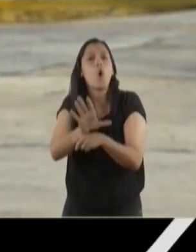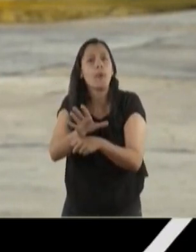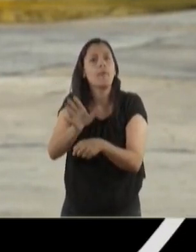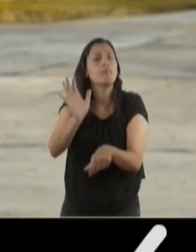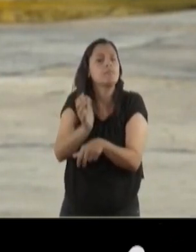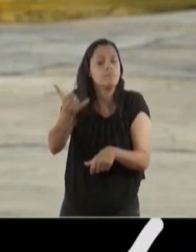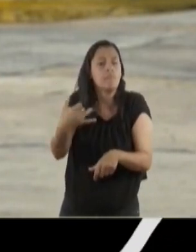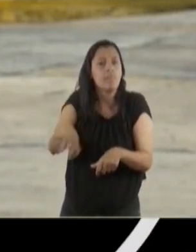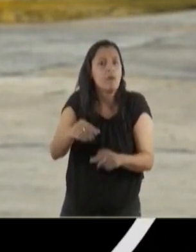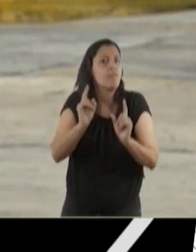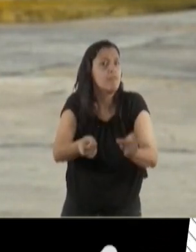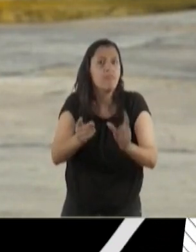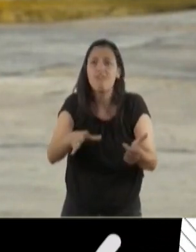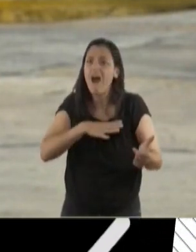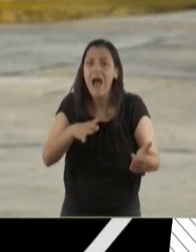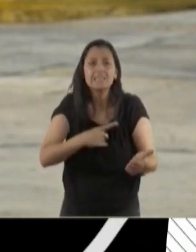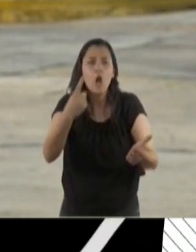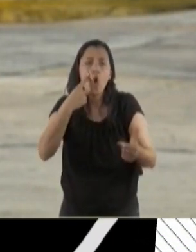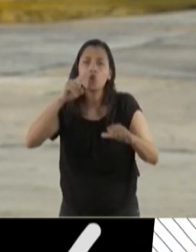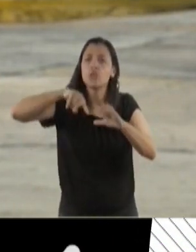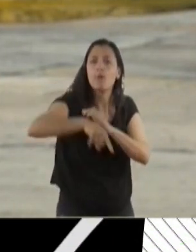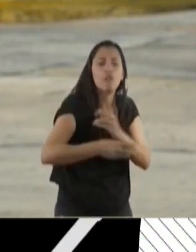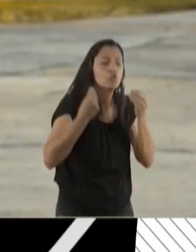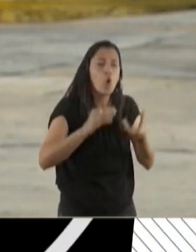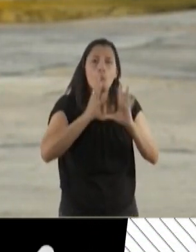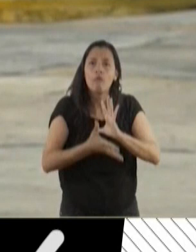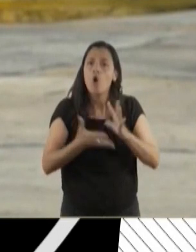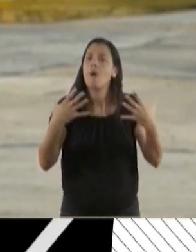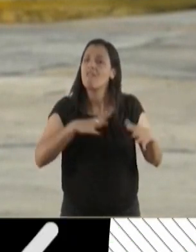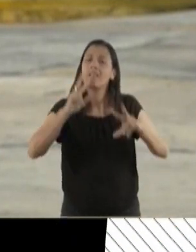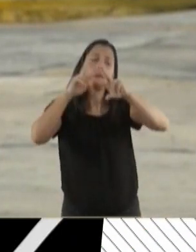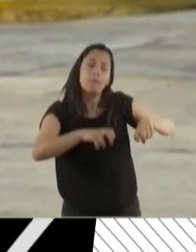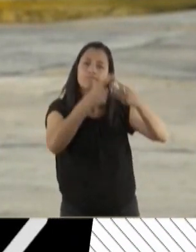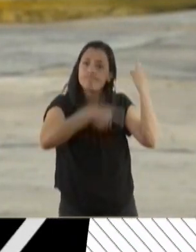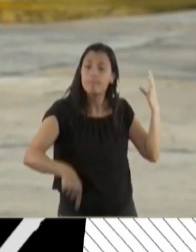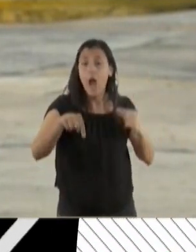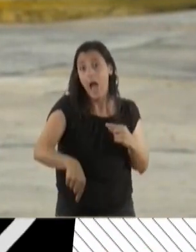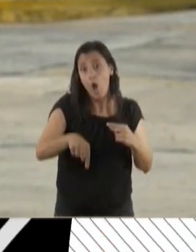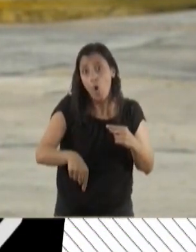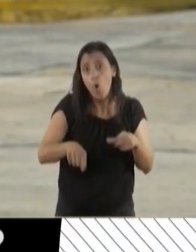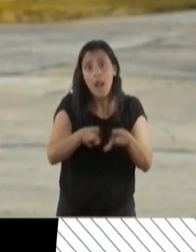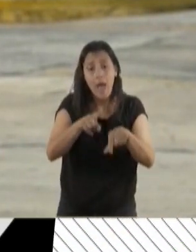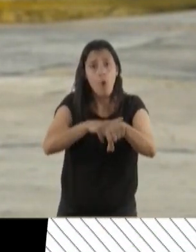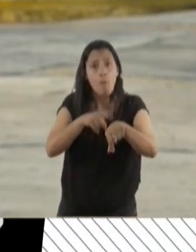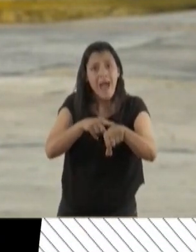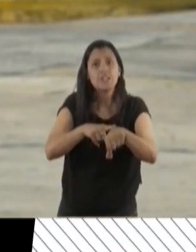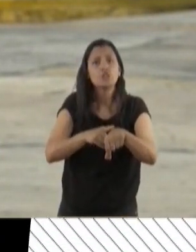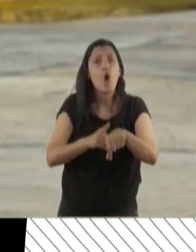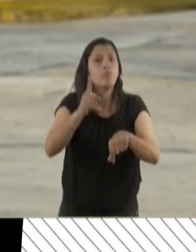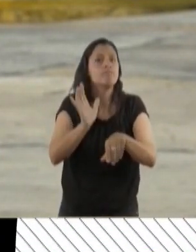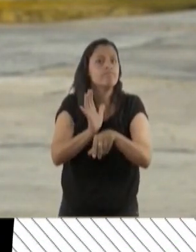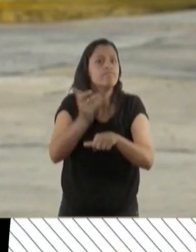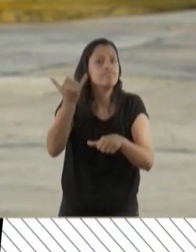un virus del que todavía falta conocer mucho. Y esto que está pasando en el hemisferio norte es